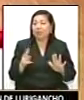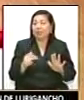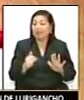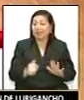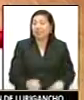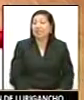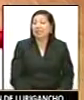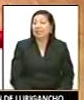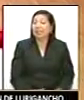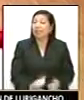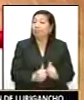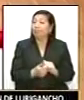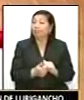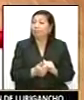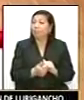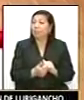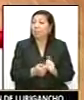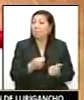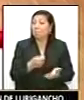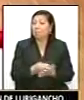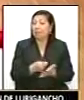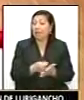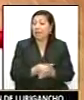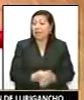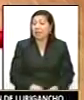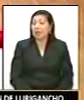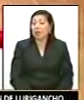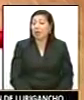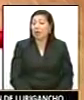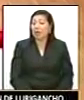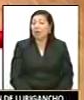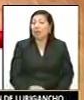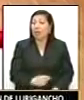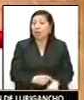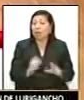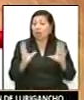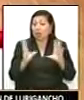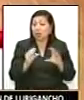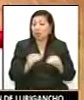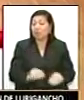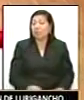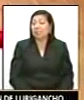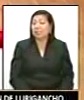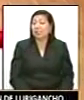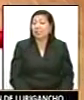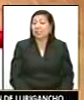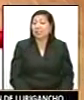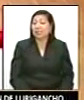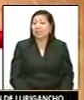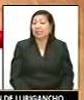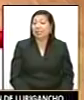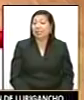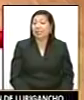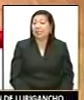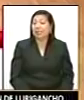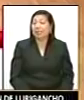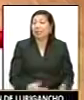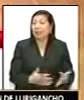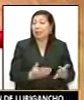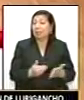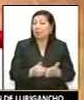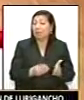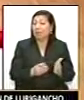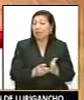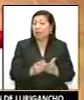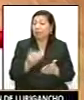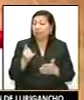369-2016, que modifica las remuneraciones de horario nocturno. Señores congresistas, como punto de agenda tenemos el